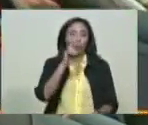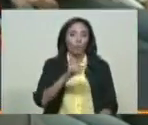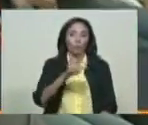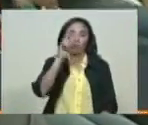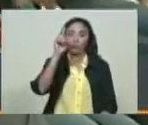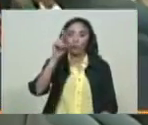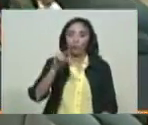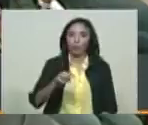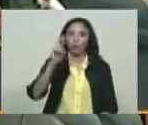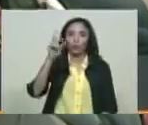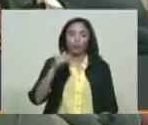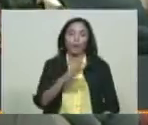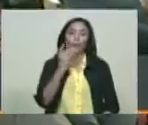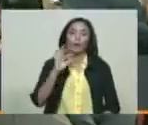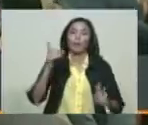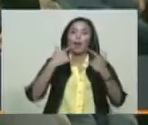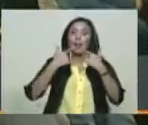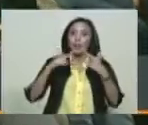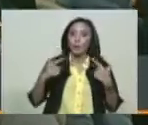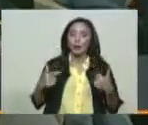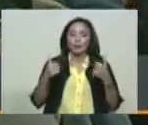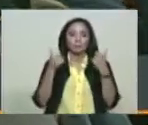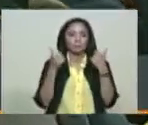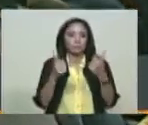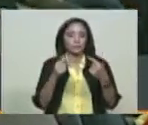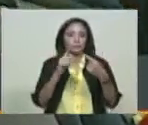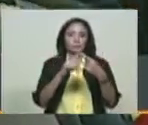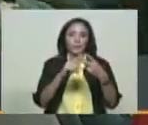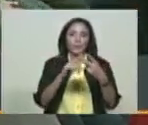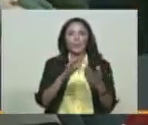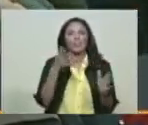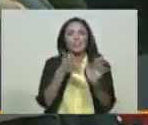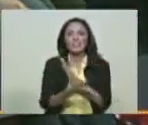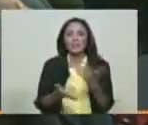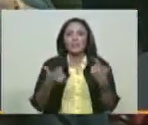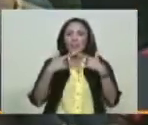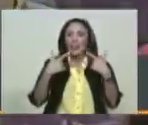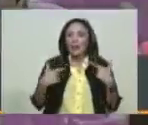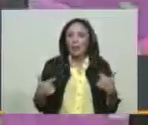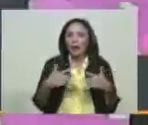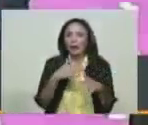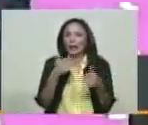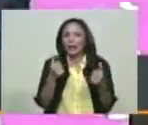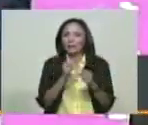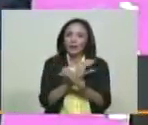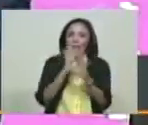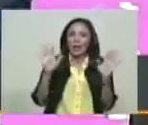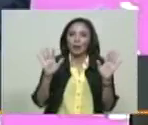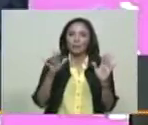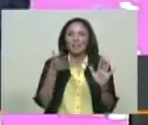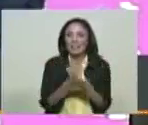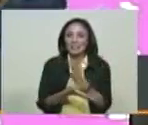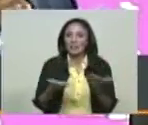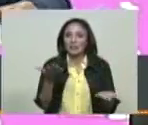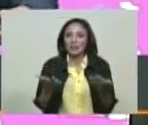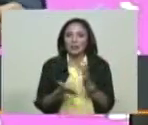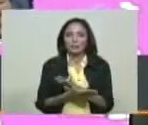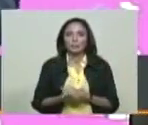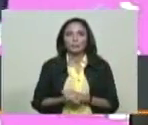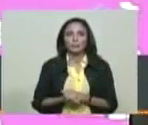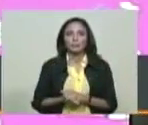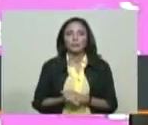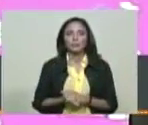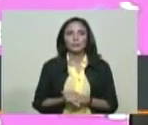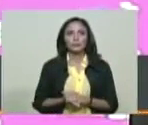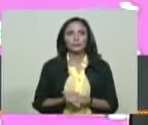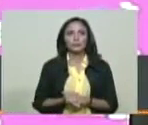del lenguaje qué es calidad del lenguaje compañeros de la dirección nacional compañeros dirigentes y osados